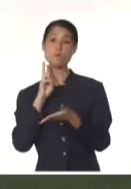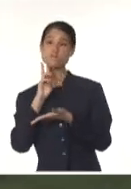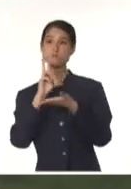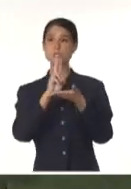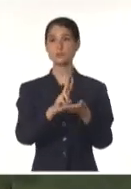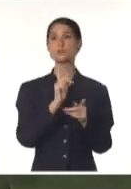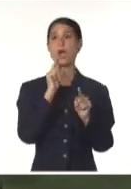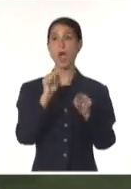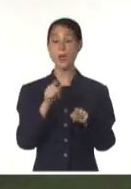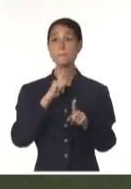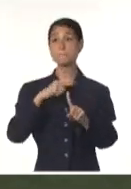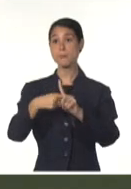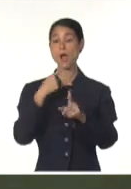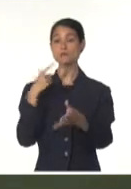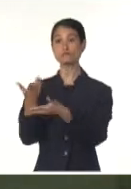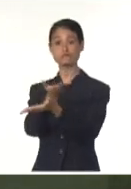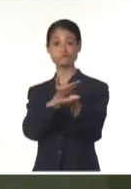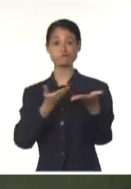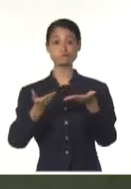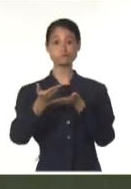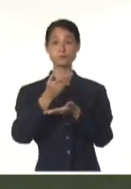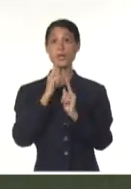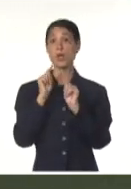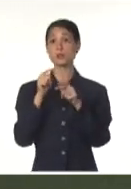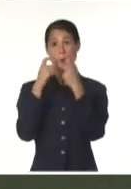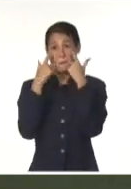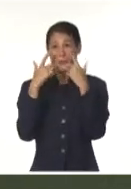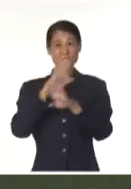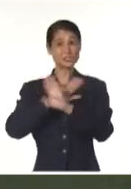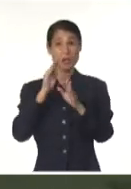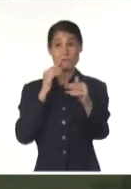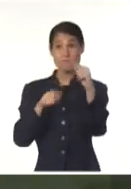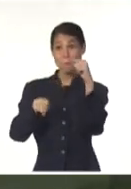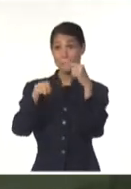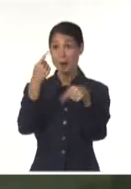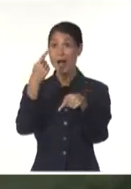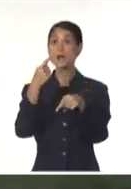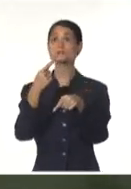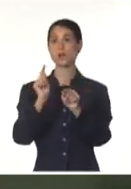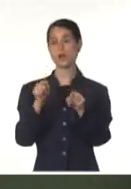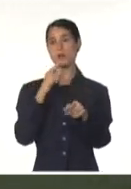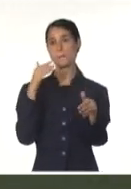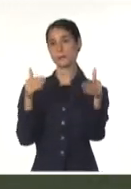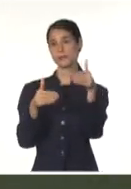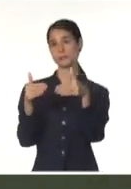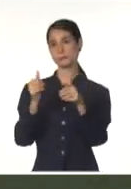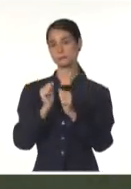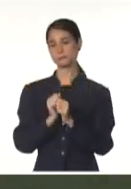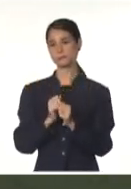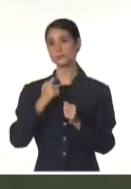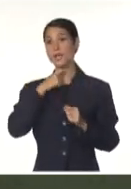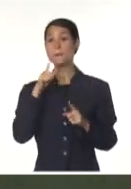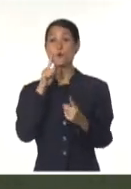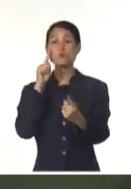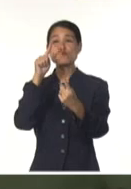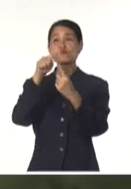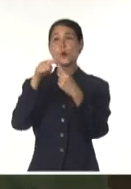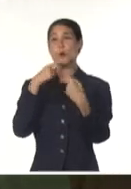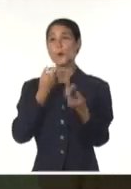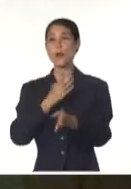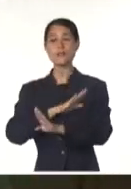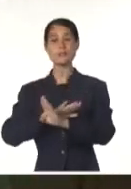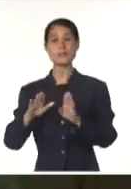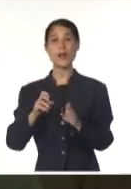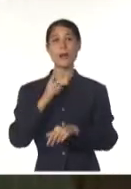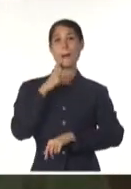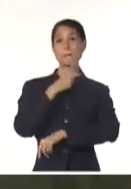oportunidad, una importante oportunidad que Cuba participe en la misma, tomando en cuenta las relaciones históricas que mantenemos con los